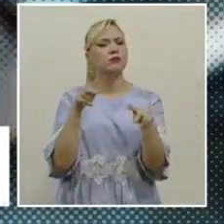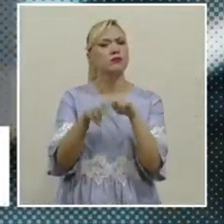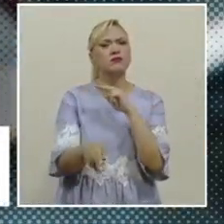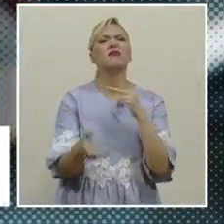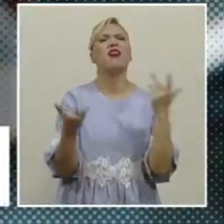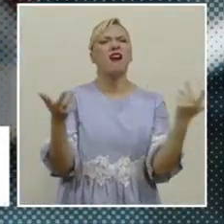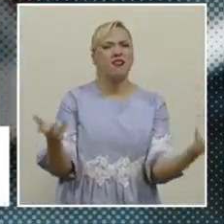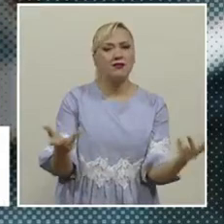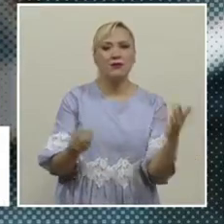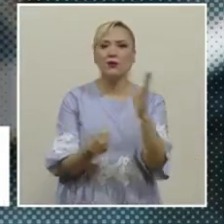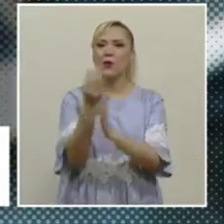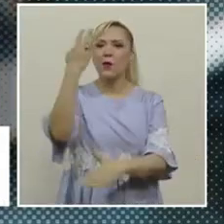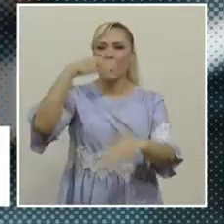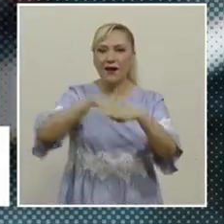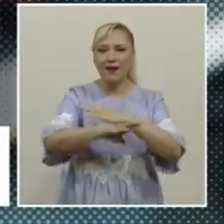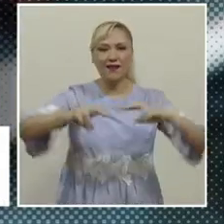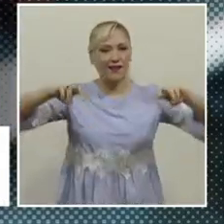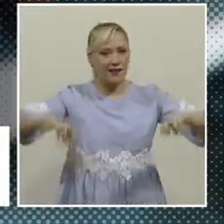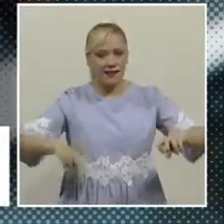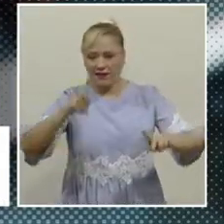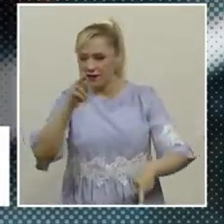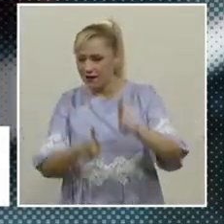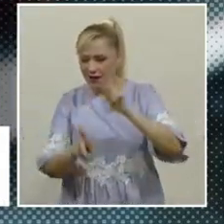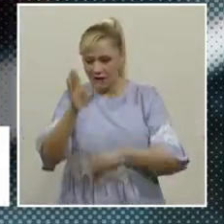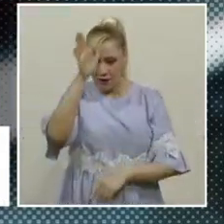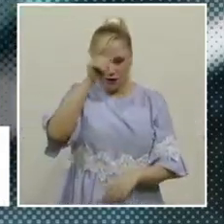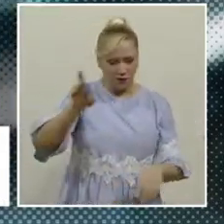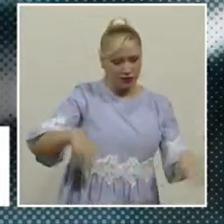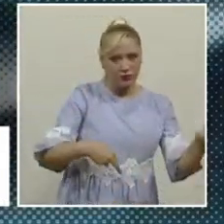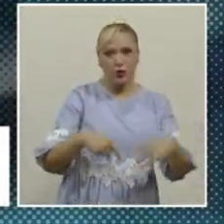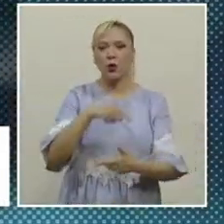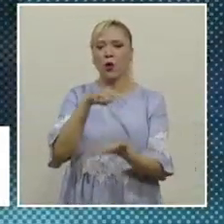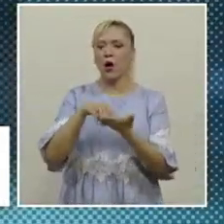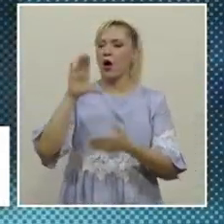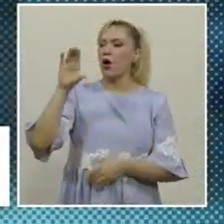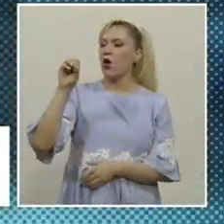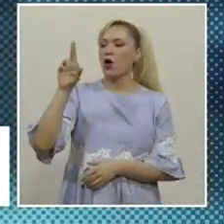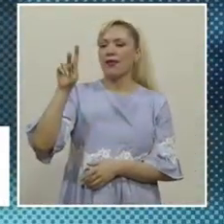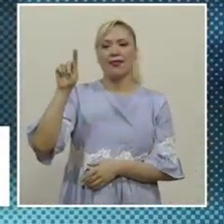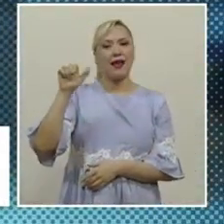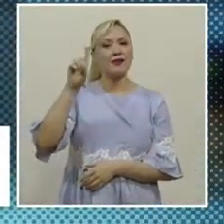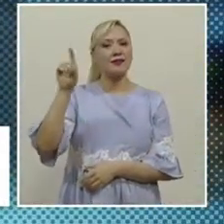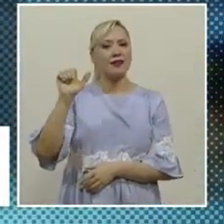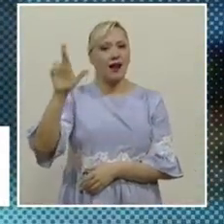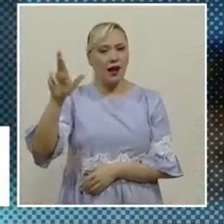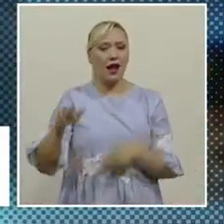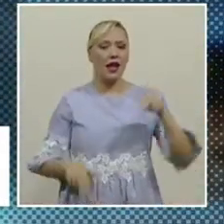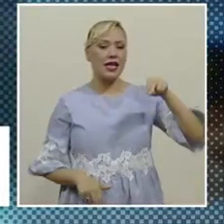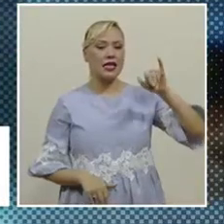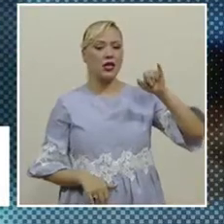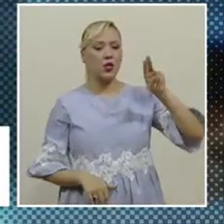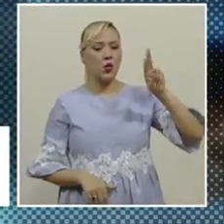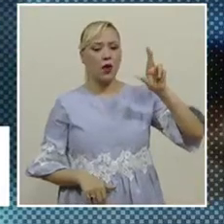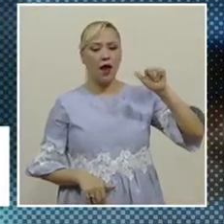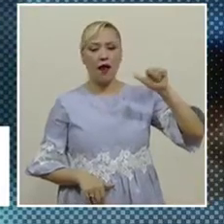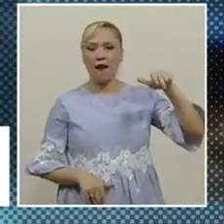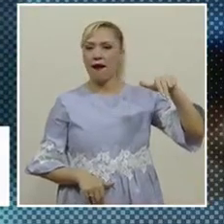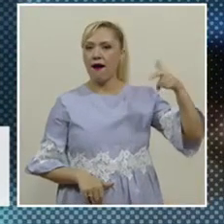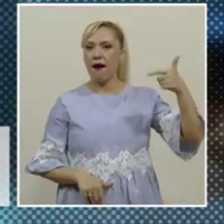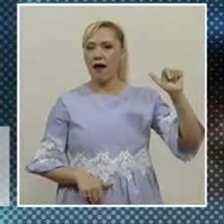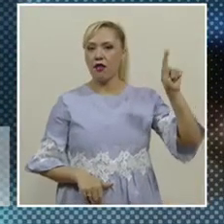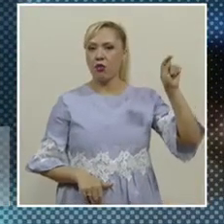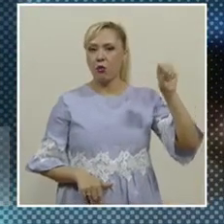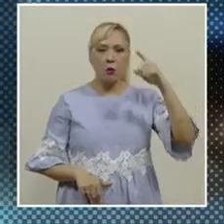de audiencias y de mediación en los municipios de Cortázar y Uriangato, respectivamente, para acercar los trámites y